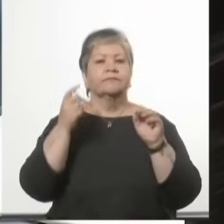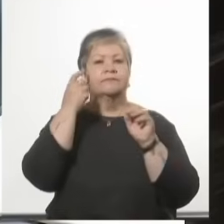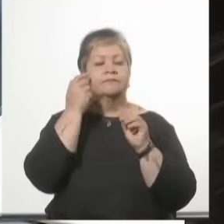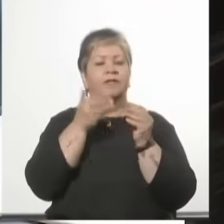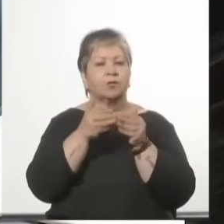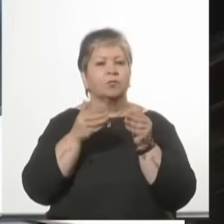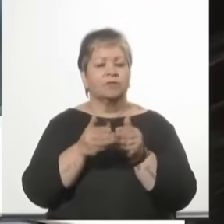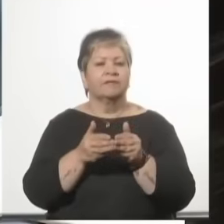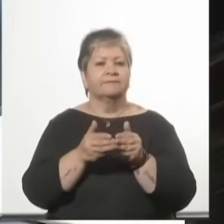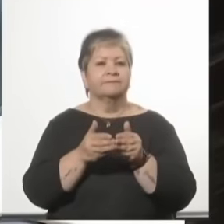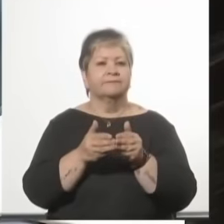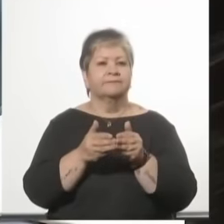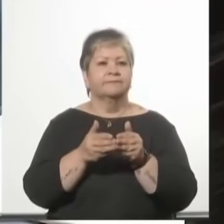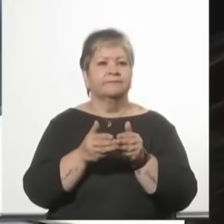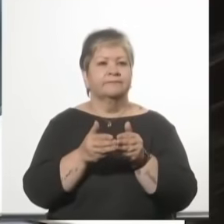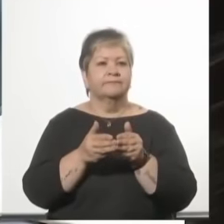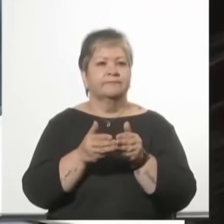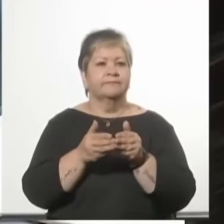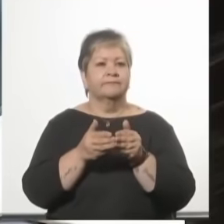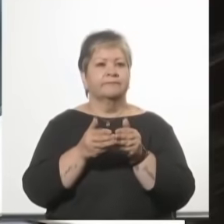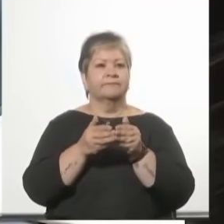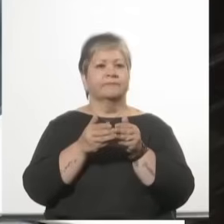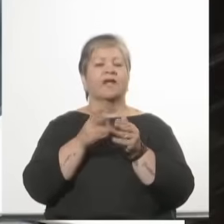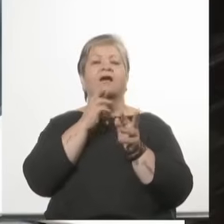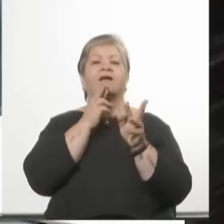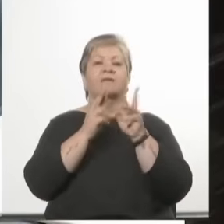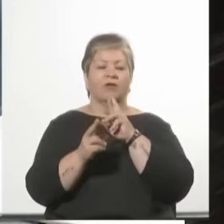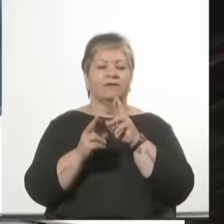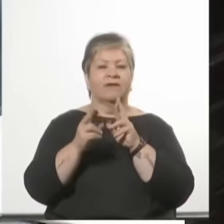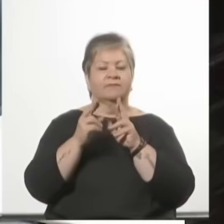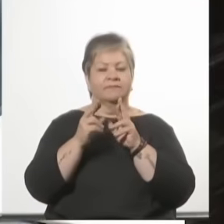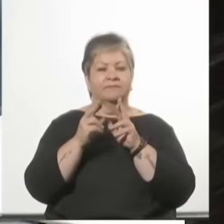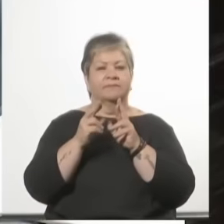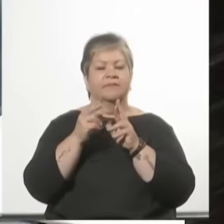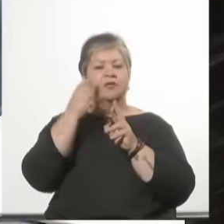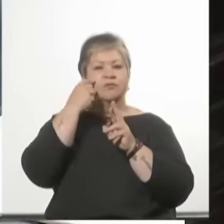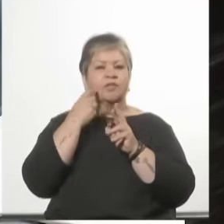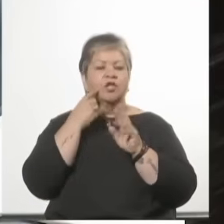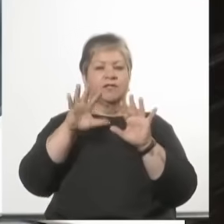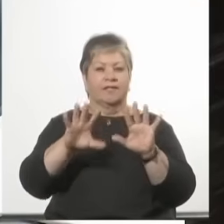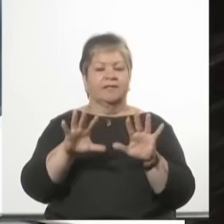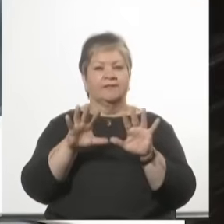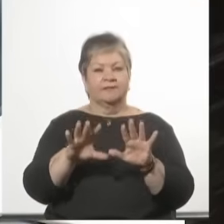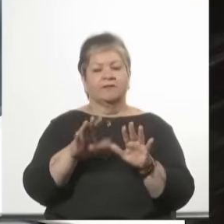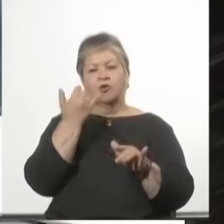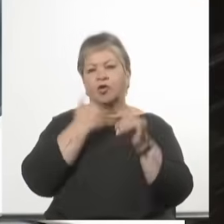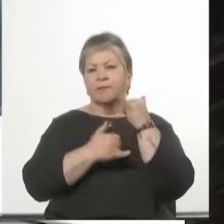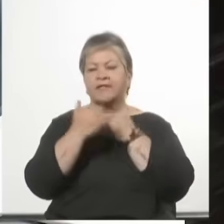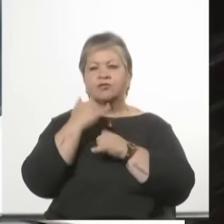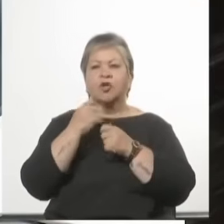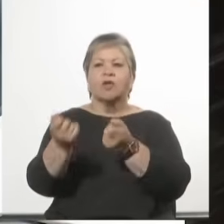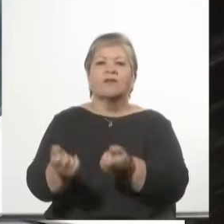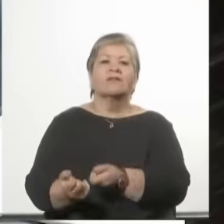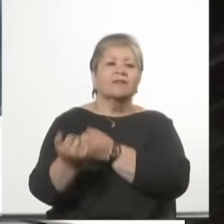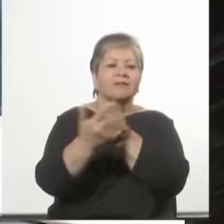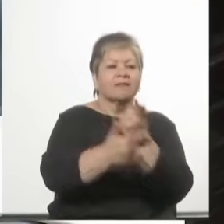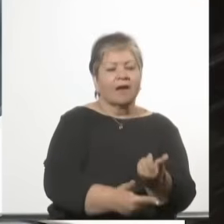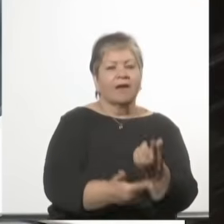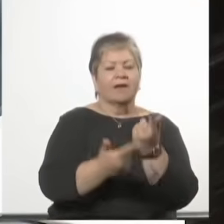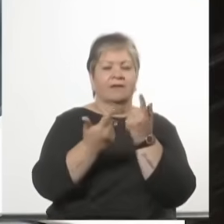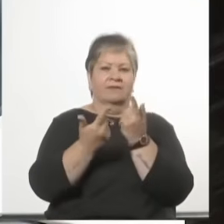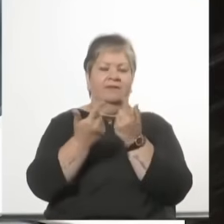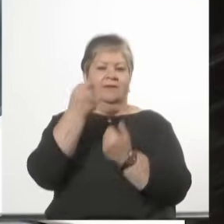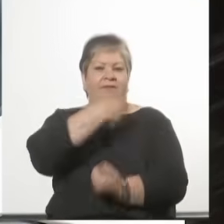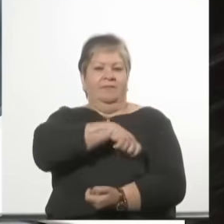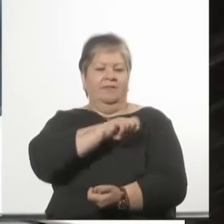la pregunta, mejor dicho, a la respuesta a la pregunta número 10, ¿qué información le brindó Cardama al Ministerio de Defensa Nacional sobre